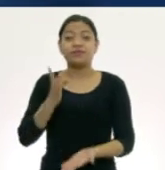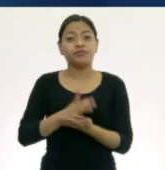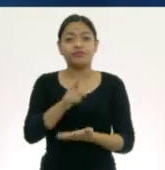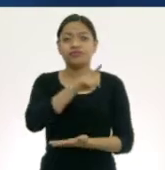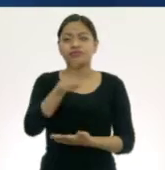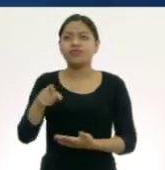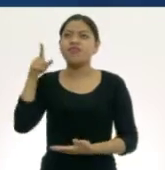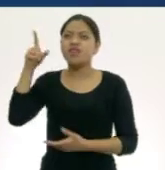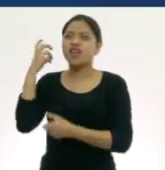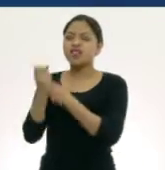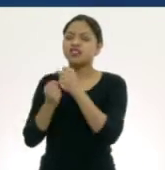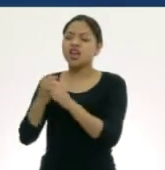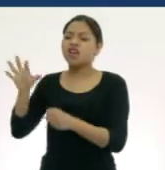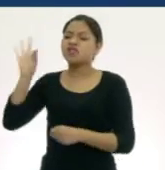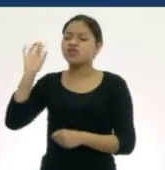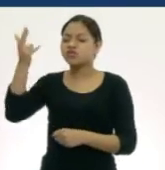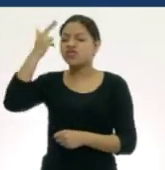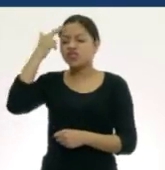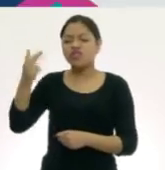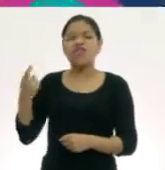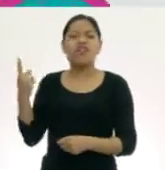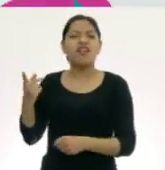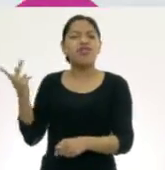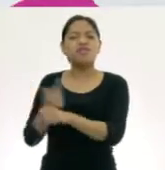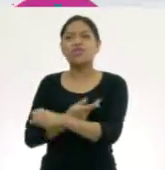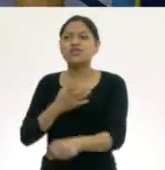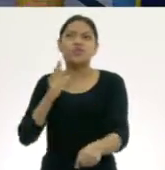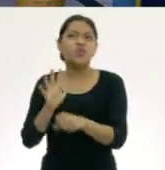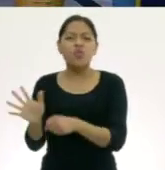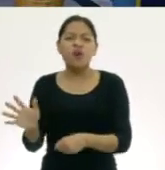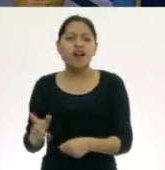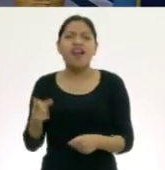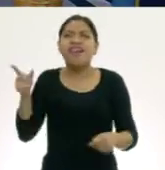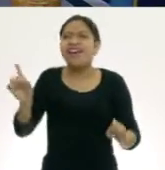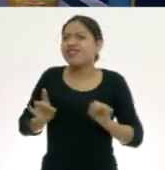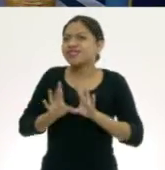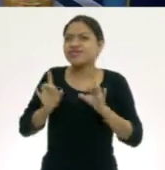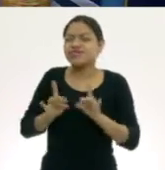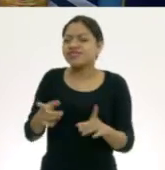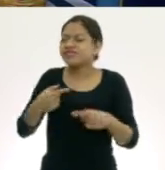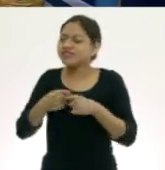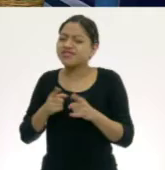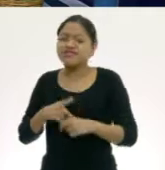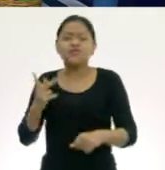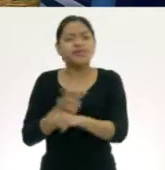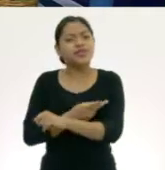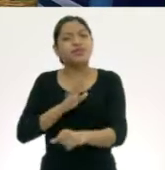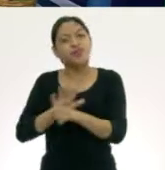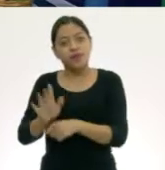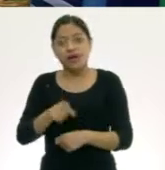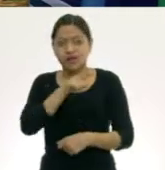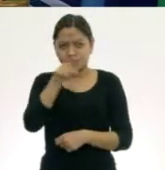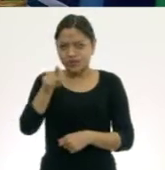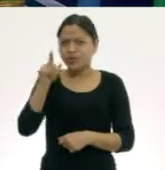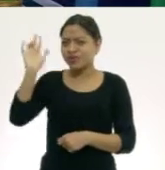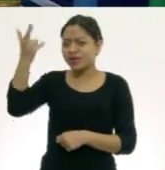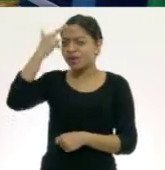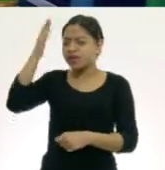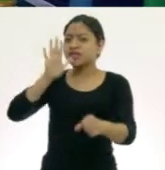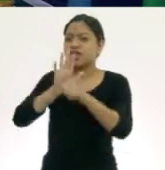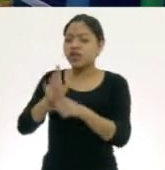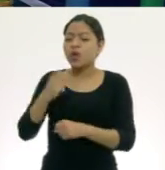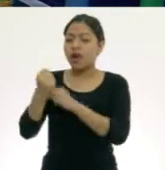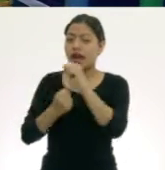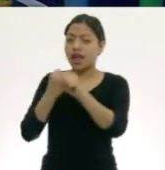que tú recuerdes en este transcurso de educación primaria qué cosas han ocurrido en ese tiempo. ¿Tú de qué te acuerdas, María, de